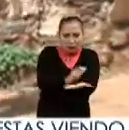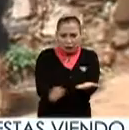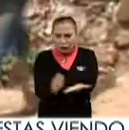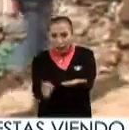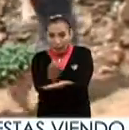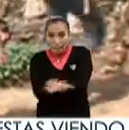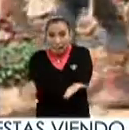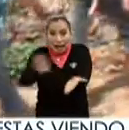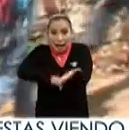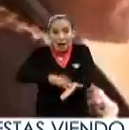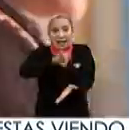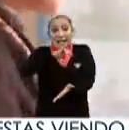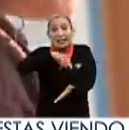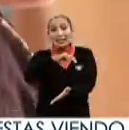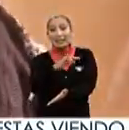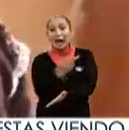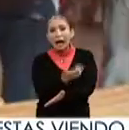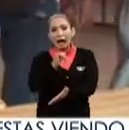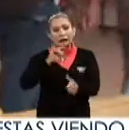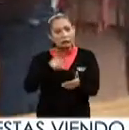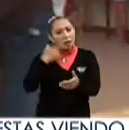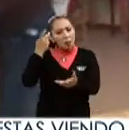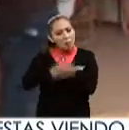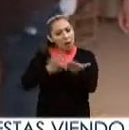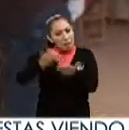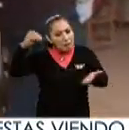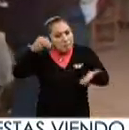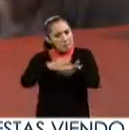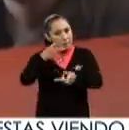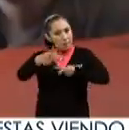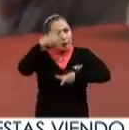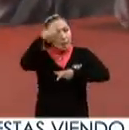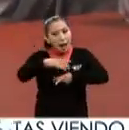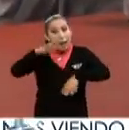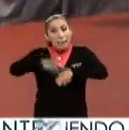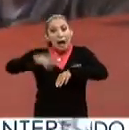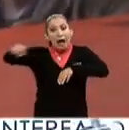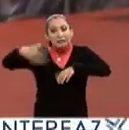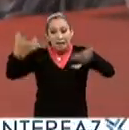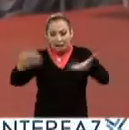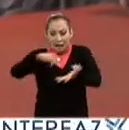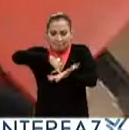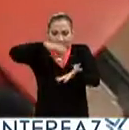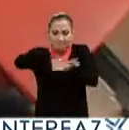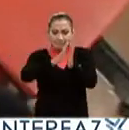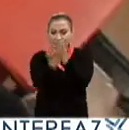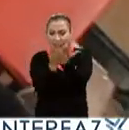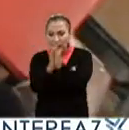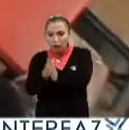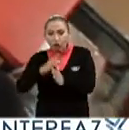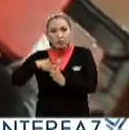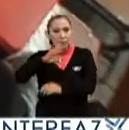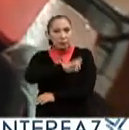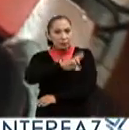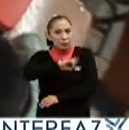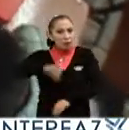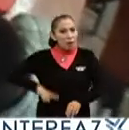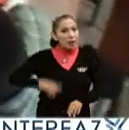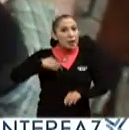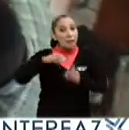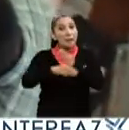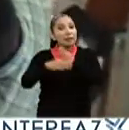escritura bilingüe, el INAI impulsará políticas públicas para que se incremente la producción editorial pública y privada